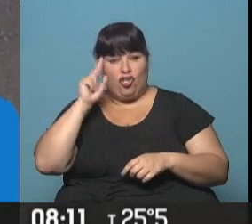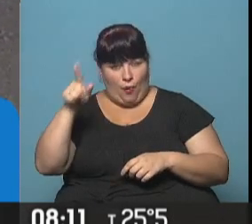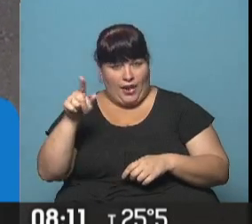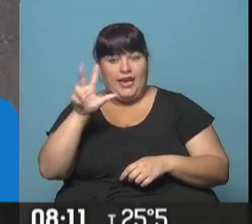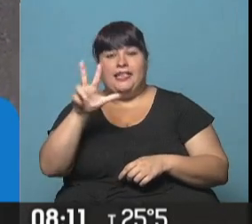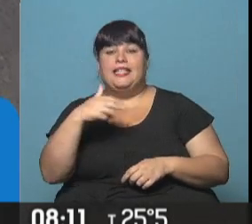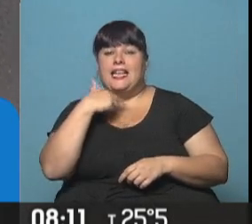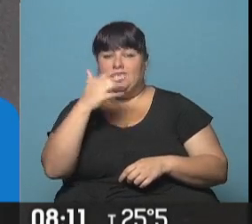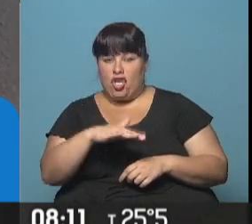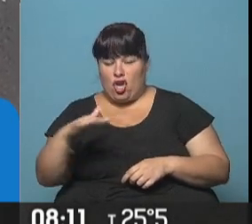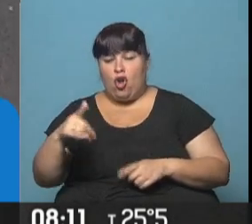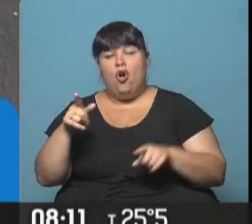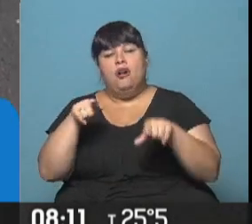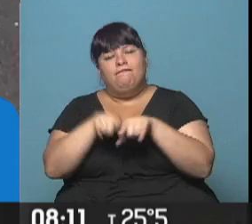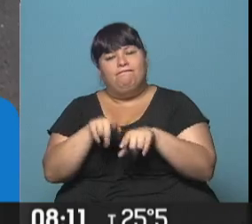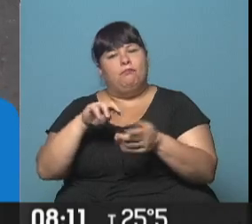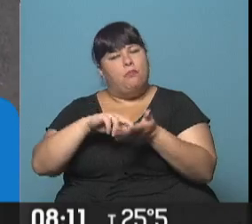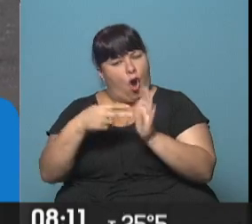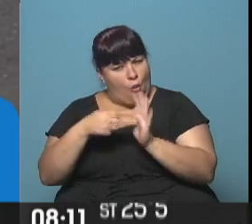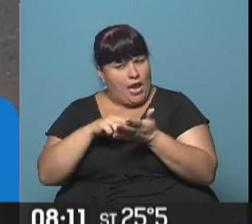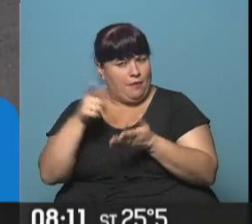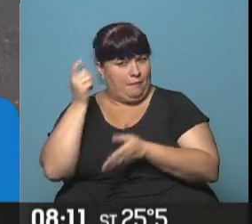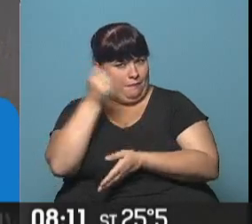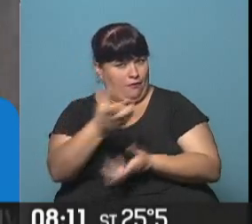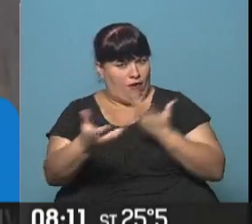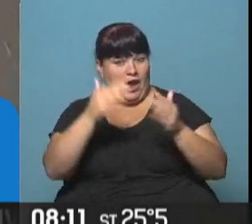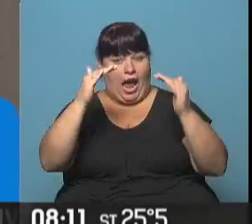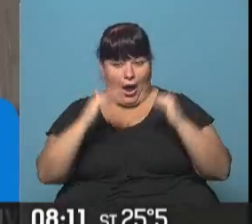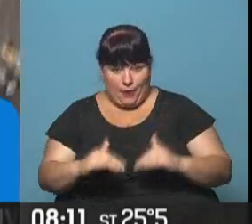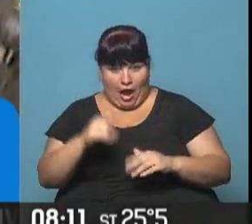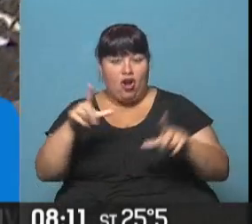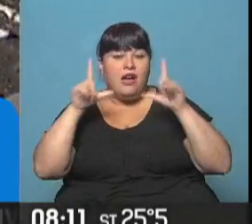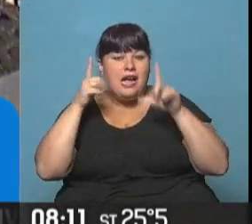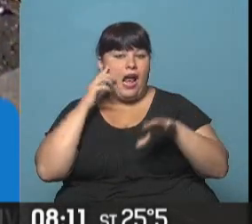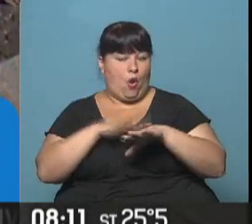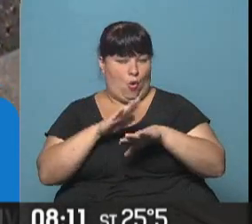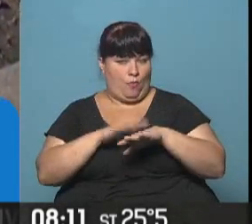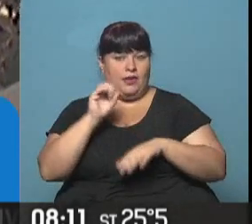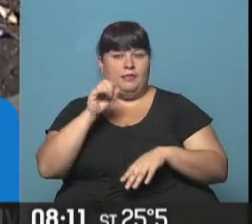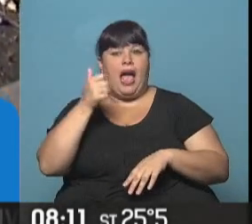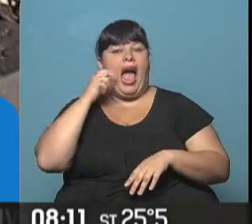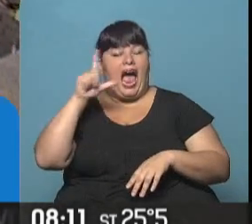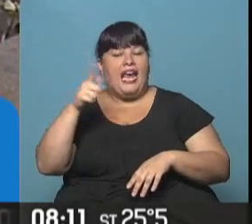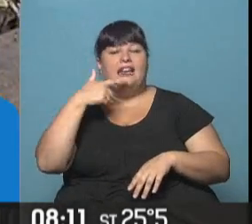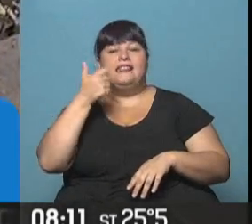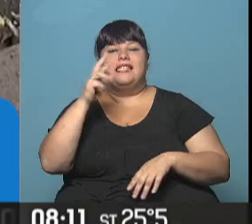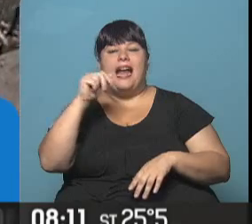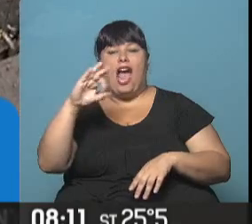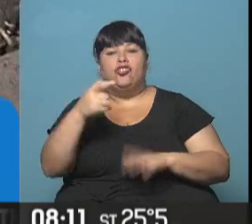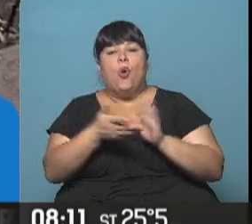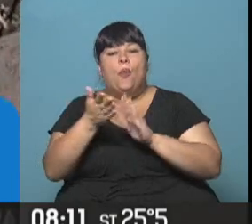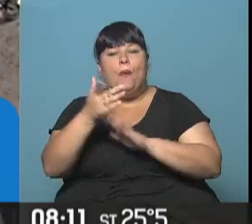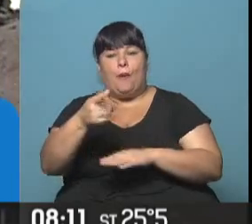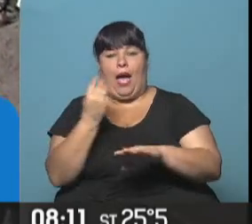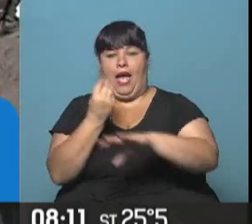tres hijos, una relación conflictiva con el agresor. Pipi, abajo está el agresor. Se llama Ángel Saracho, un aspirante